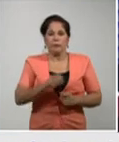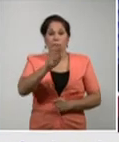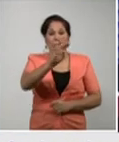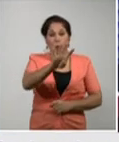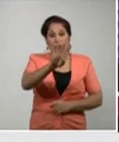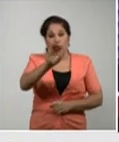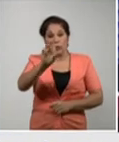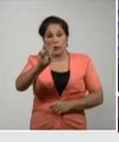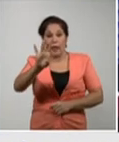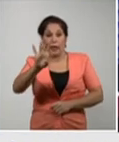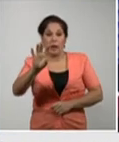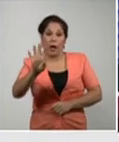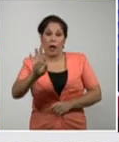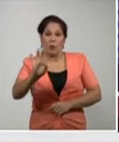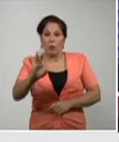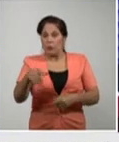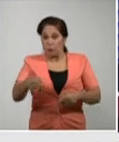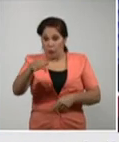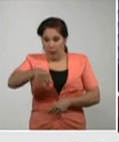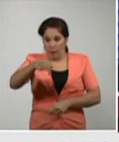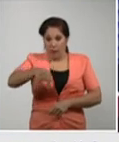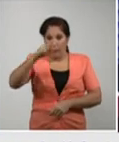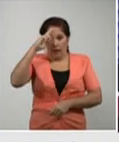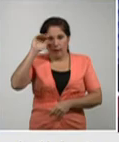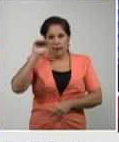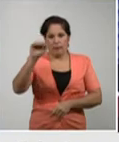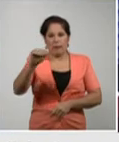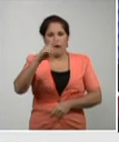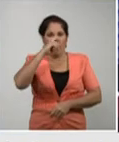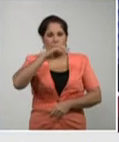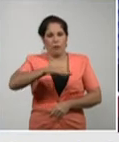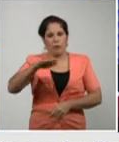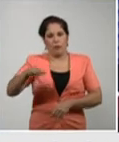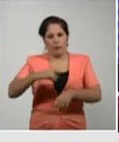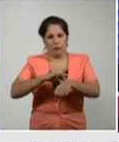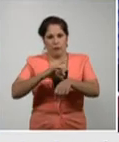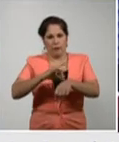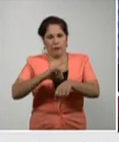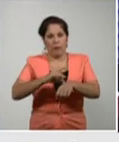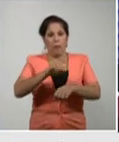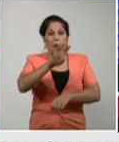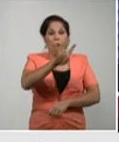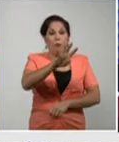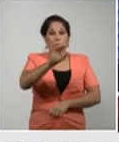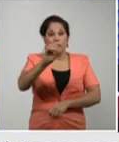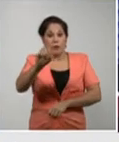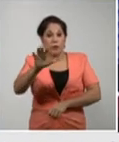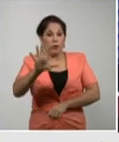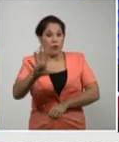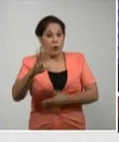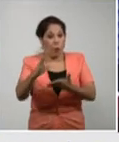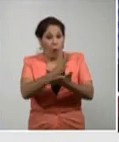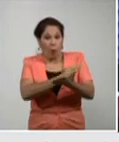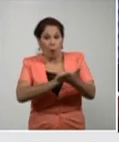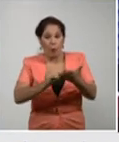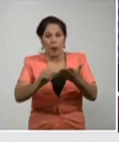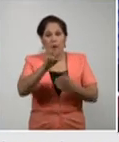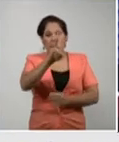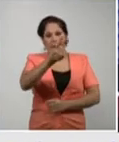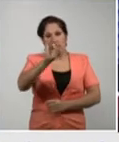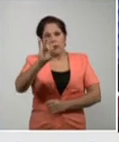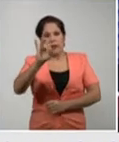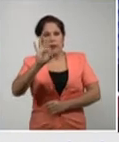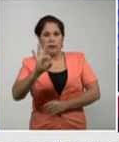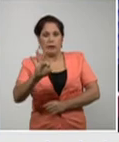438 son niños activos ingresados con la COVID-19, 405 de este total, 378,